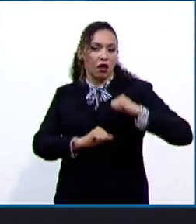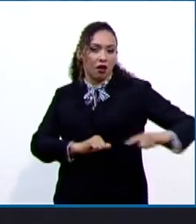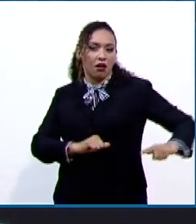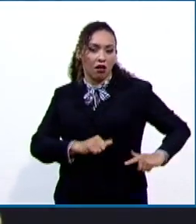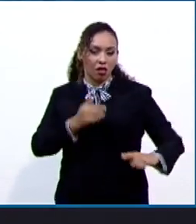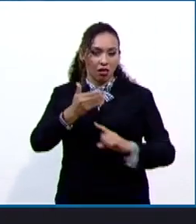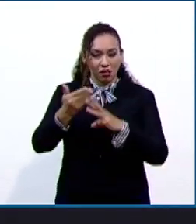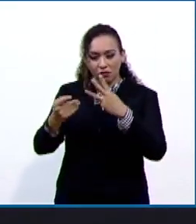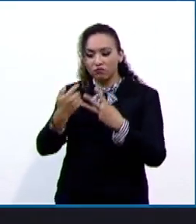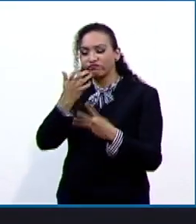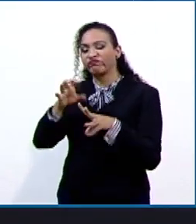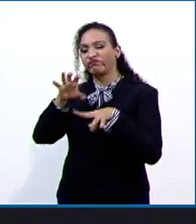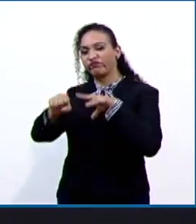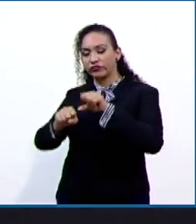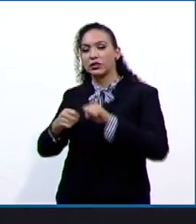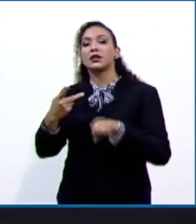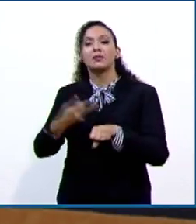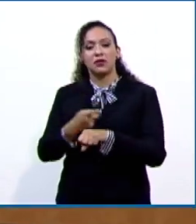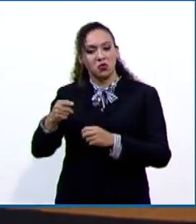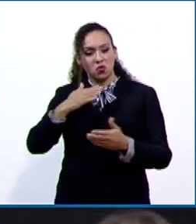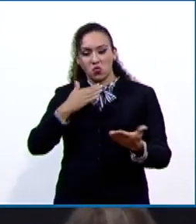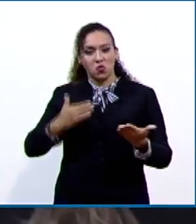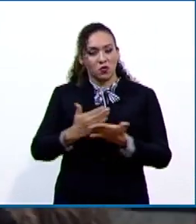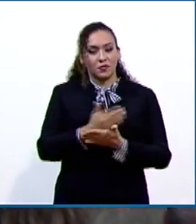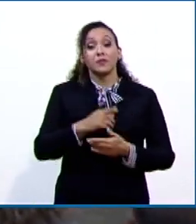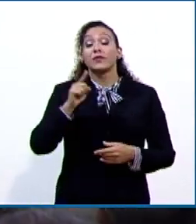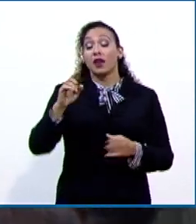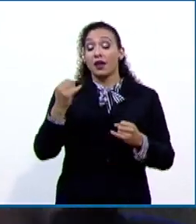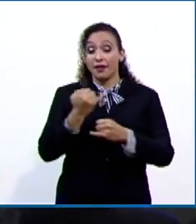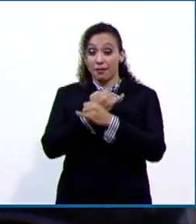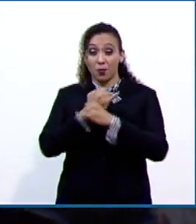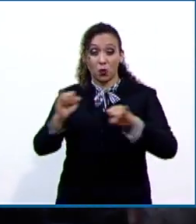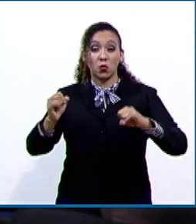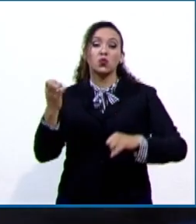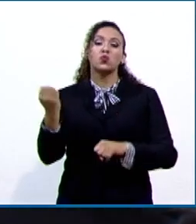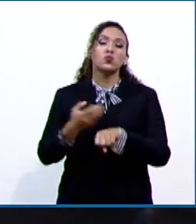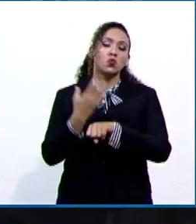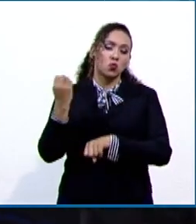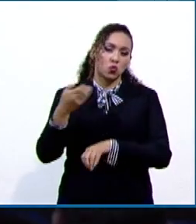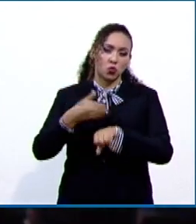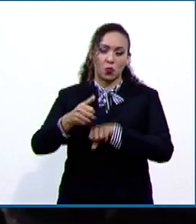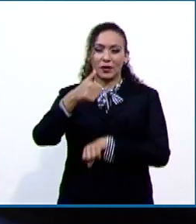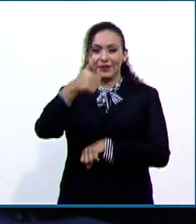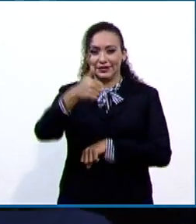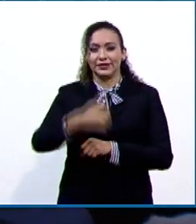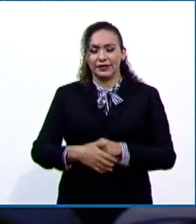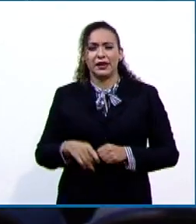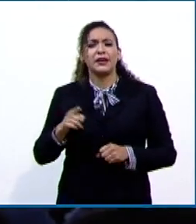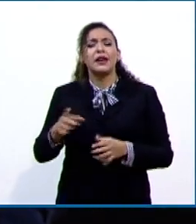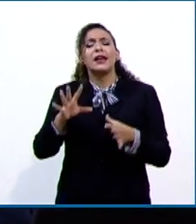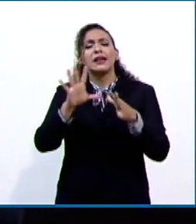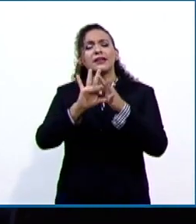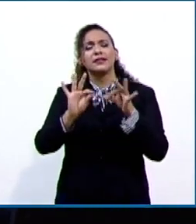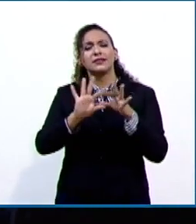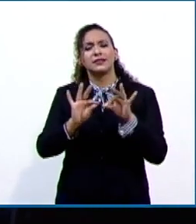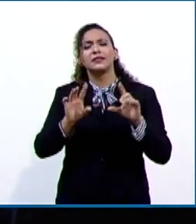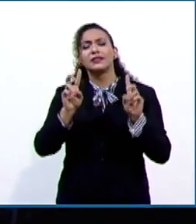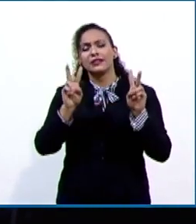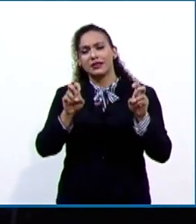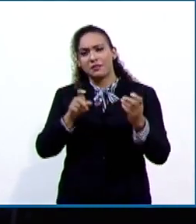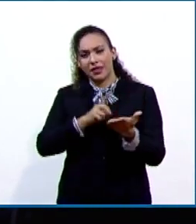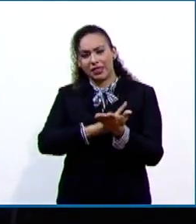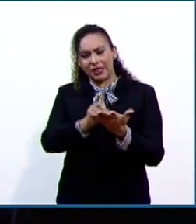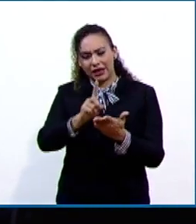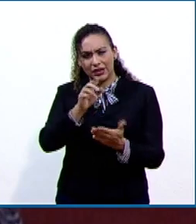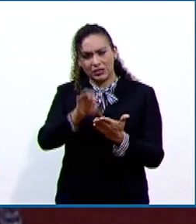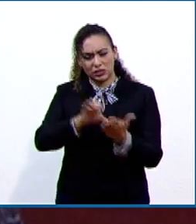Judicatura Federal, al participar en la inauguración del 16º Congreso Iberoamericano de Derecho Constitucional